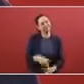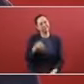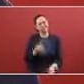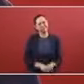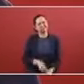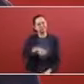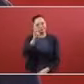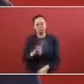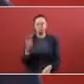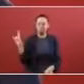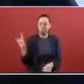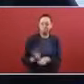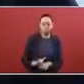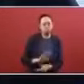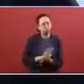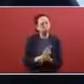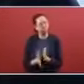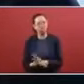de cohecho.